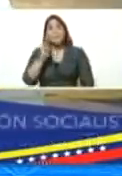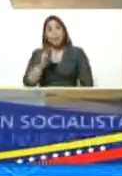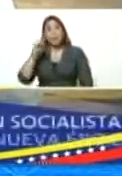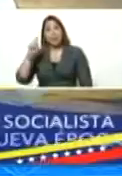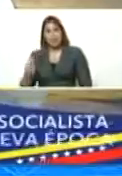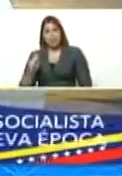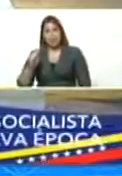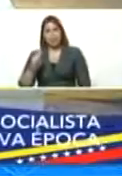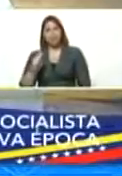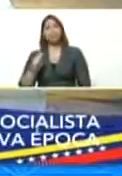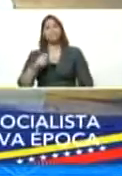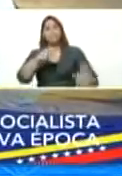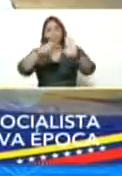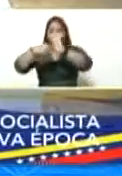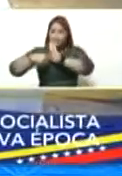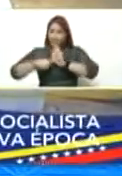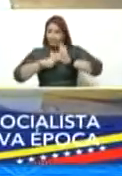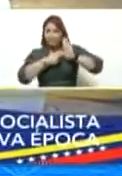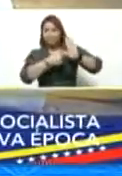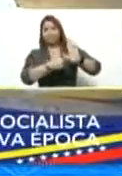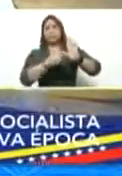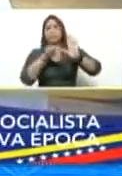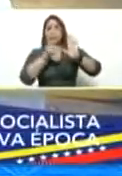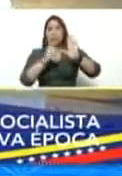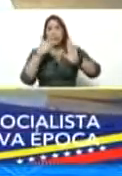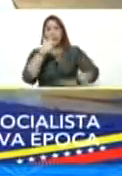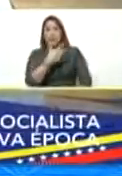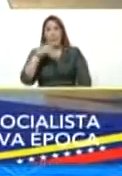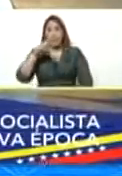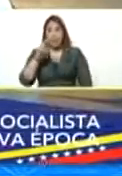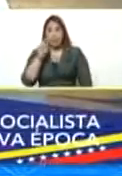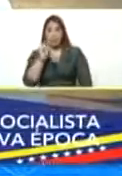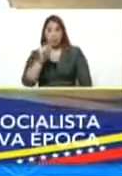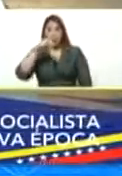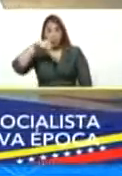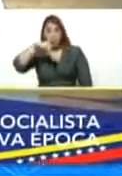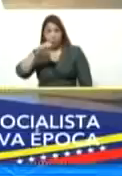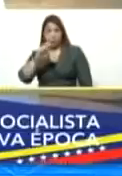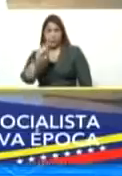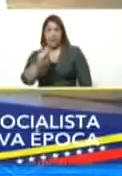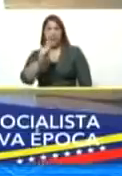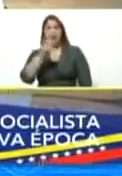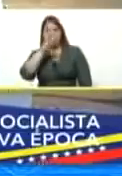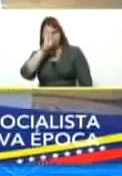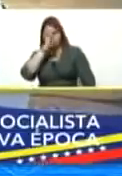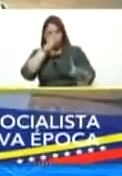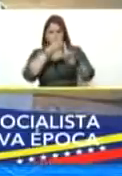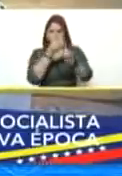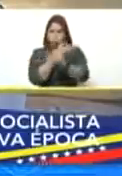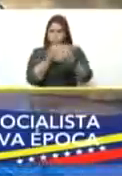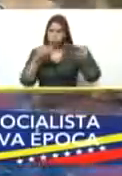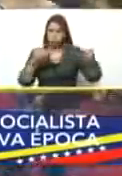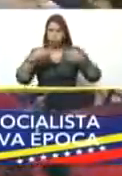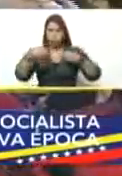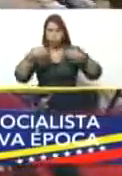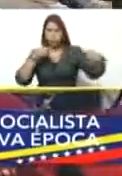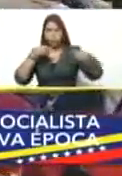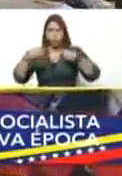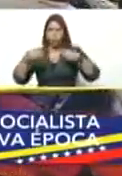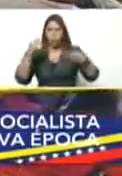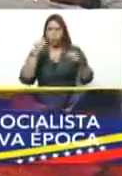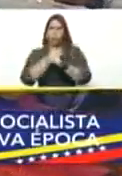la mayor demostración de que las 3R.net van en el camino correcto. El modelo de gestión